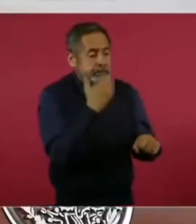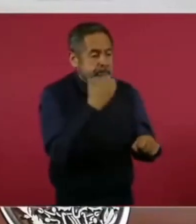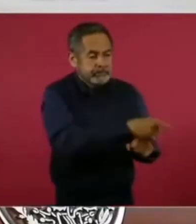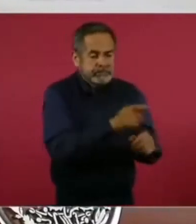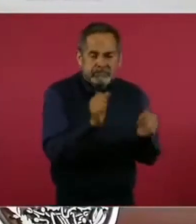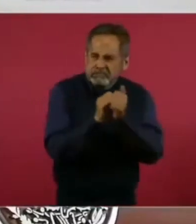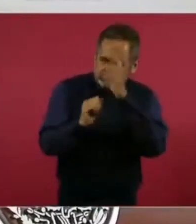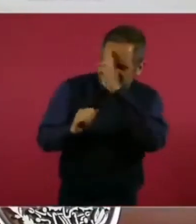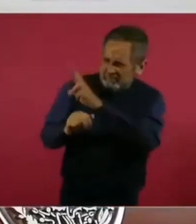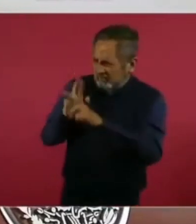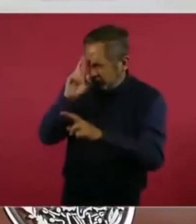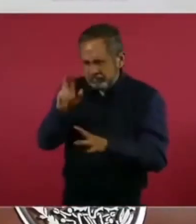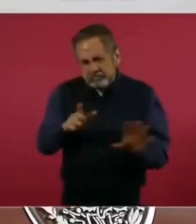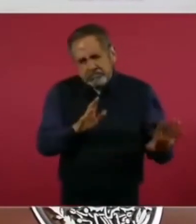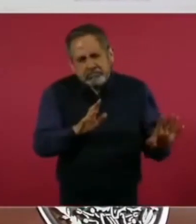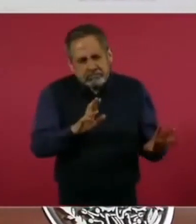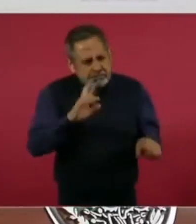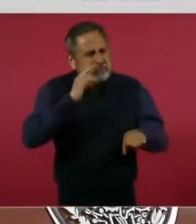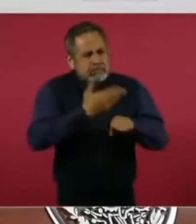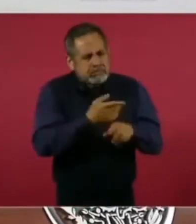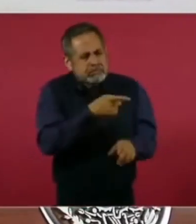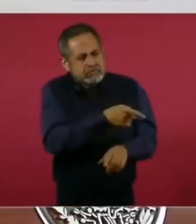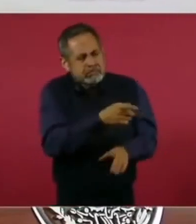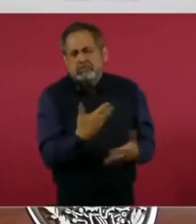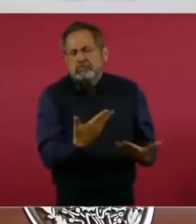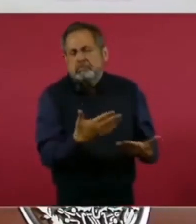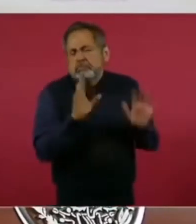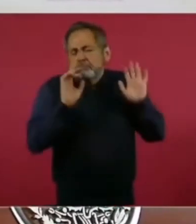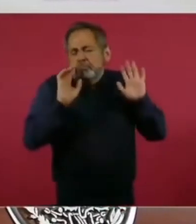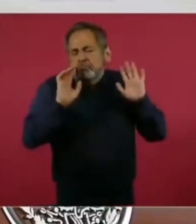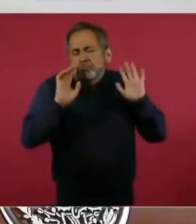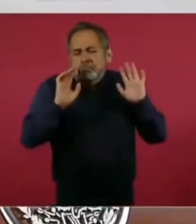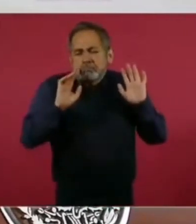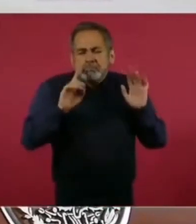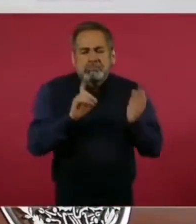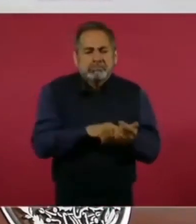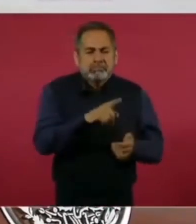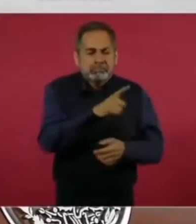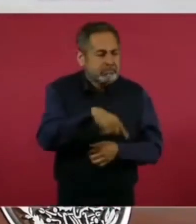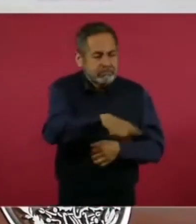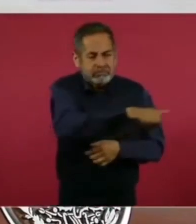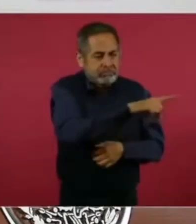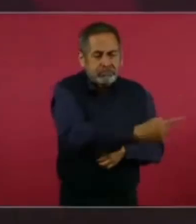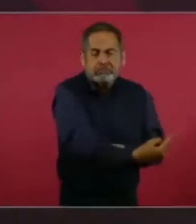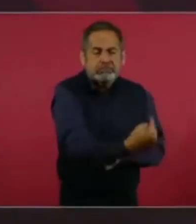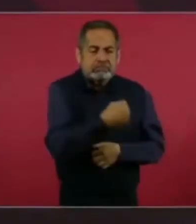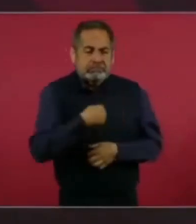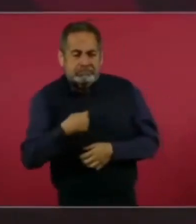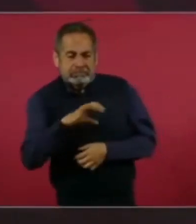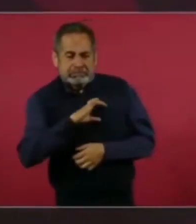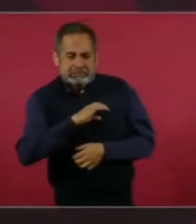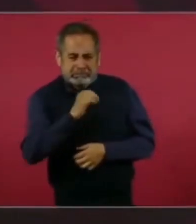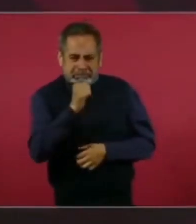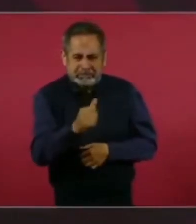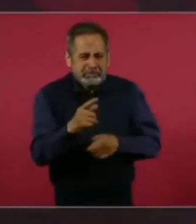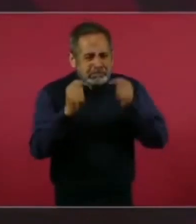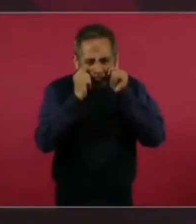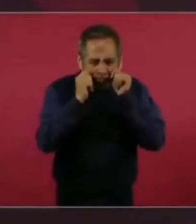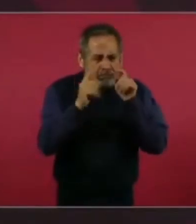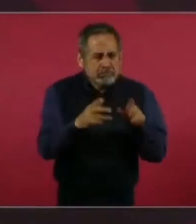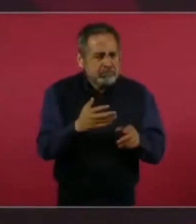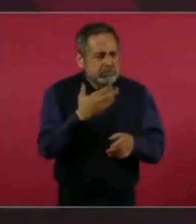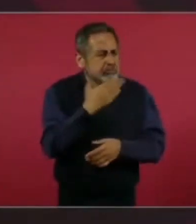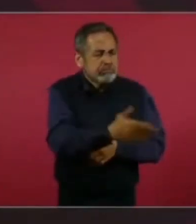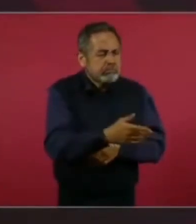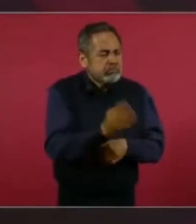respetuoso responsable de quienes no nos ven con buenos ojos no